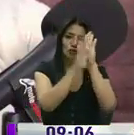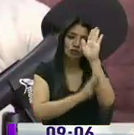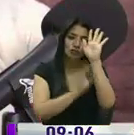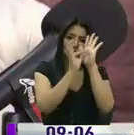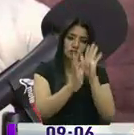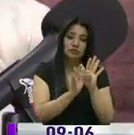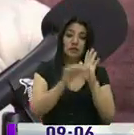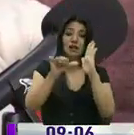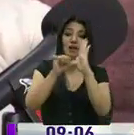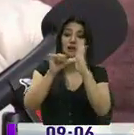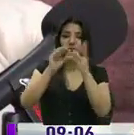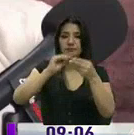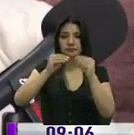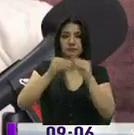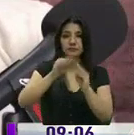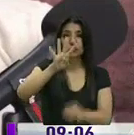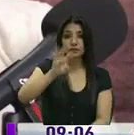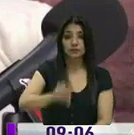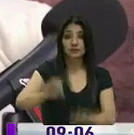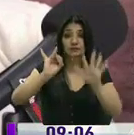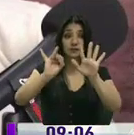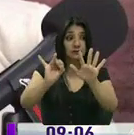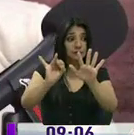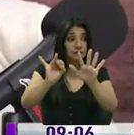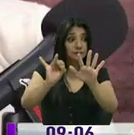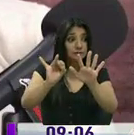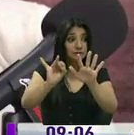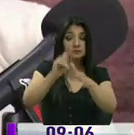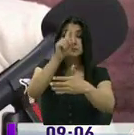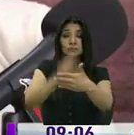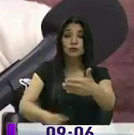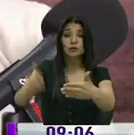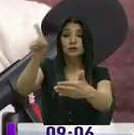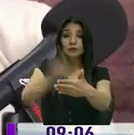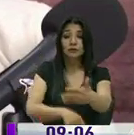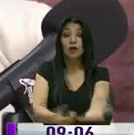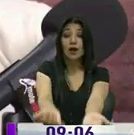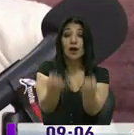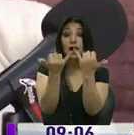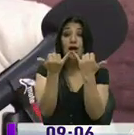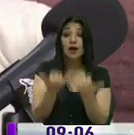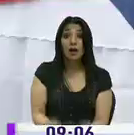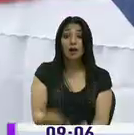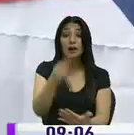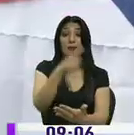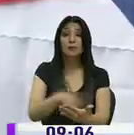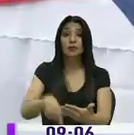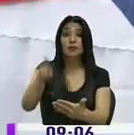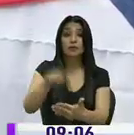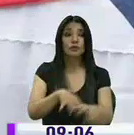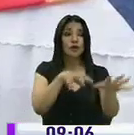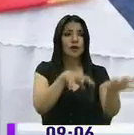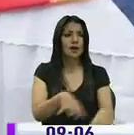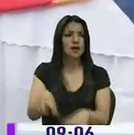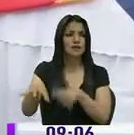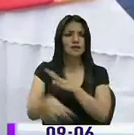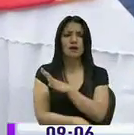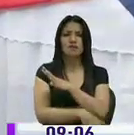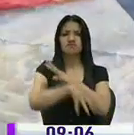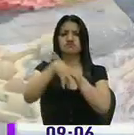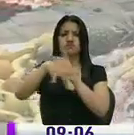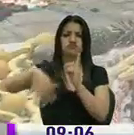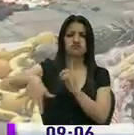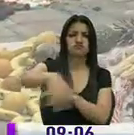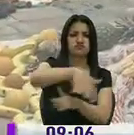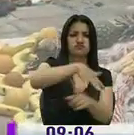artículo 407 que prohíbe ahora hacer actividades extractivas en parques nacionales